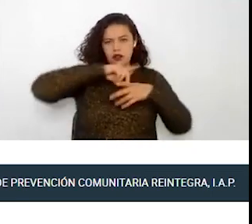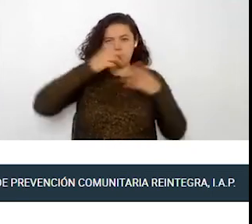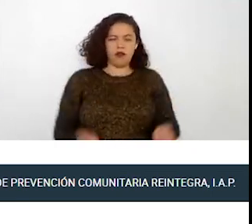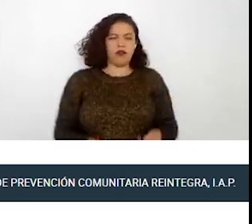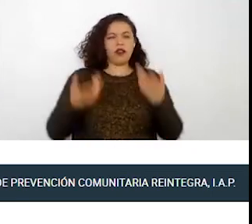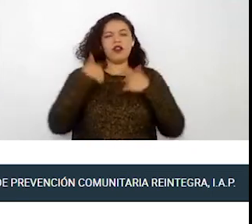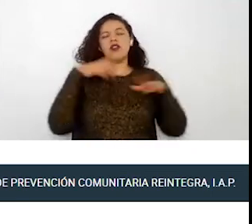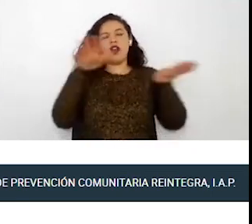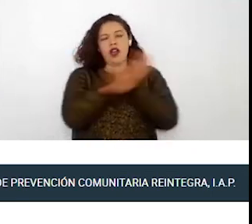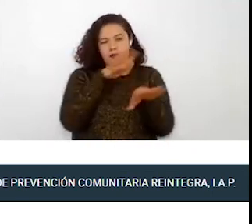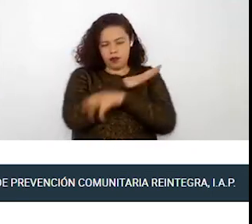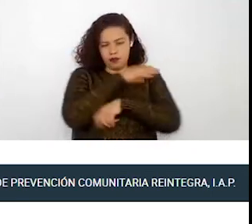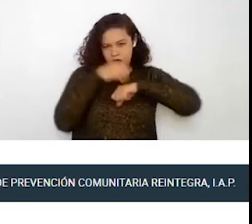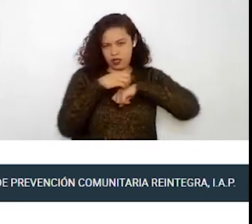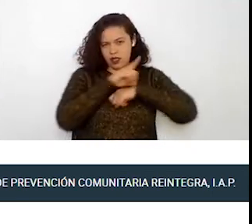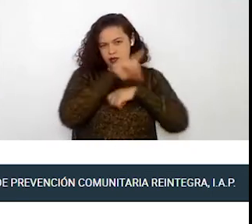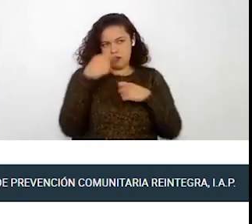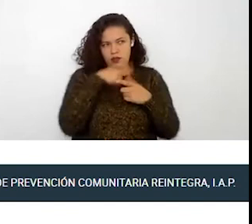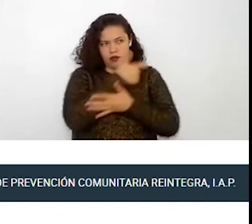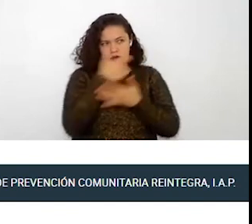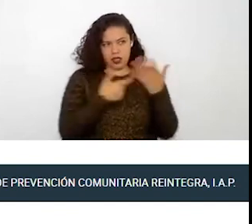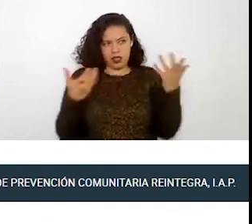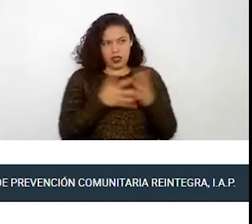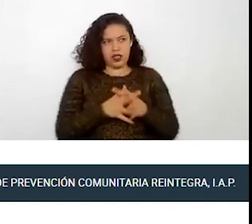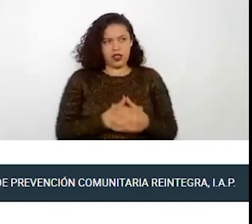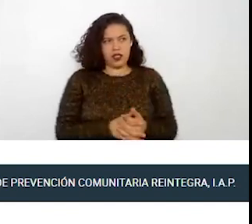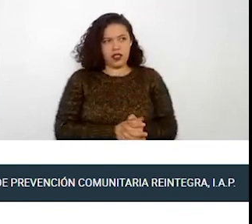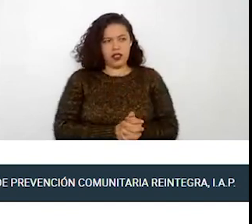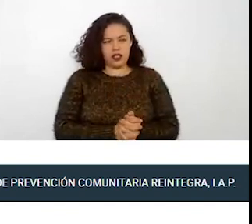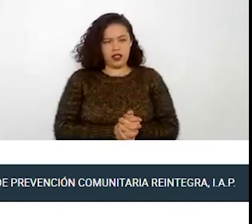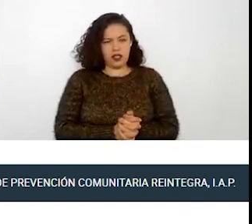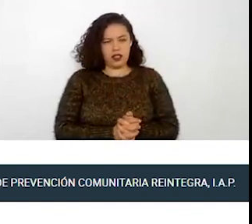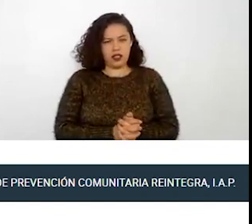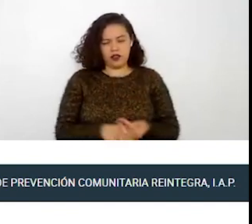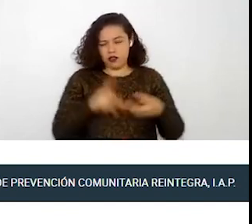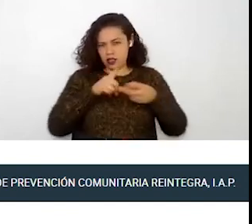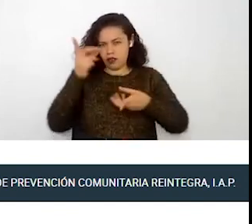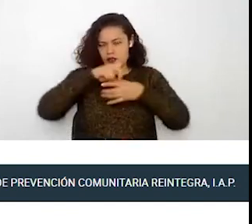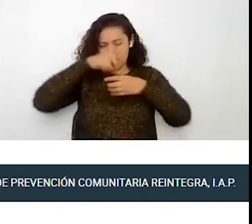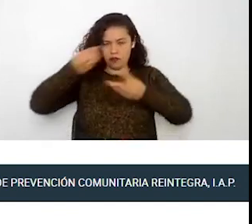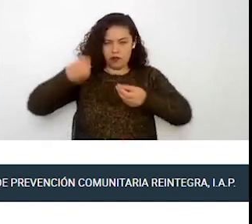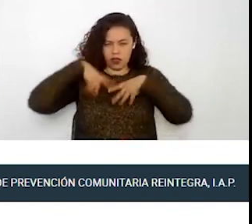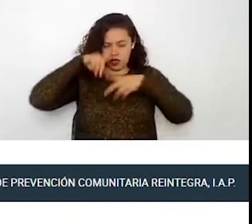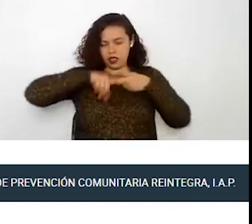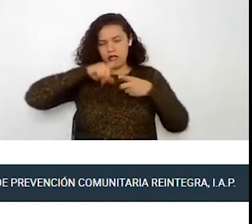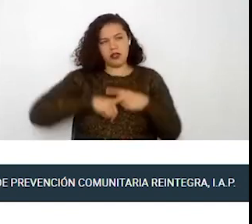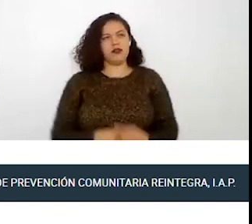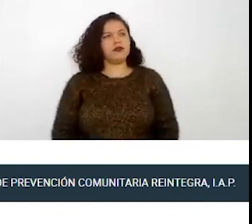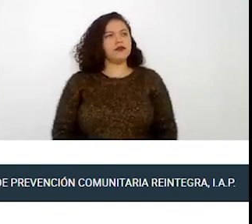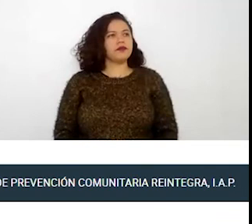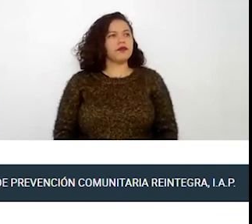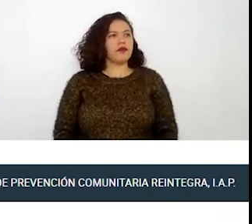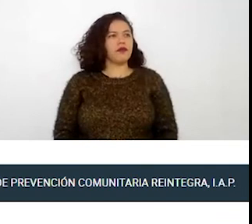modificar y voy a crear una cuenta de quién voy a obtener donativos Bueno pues yo voy a obtener